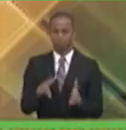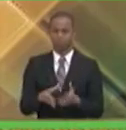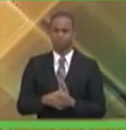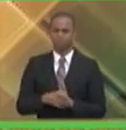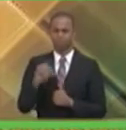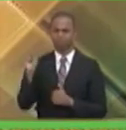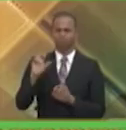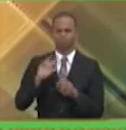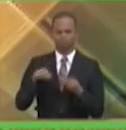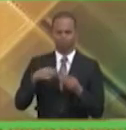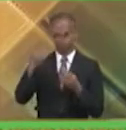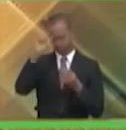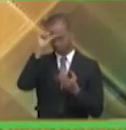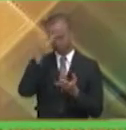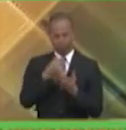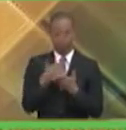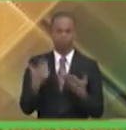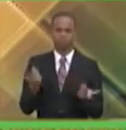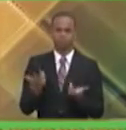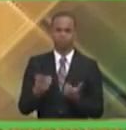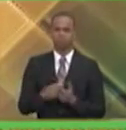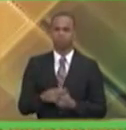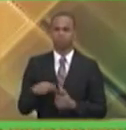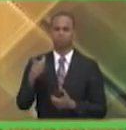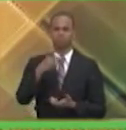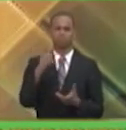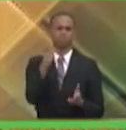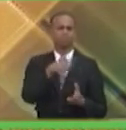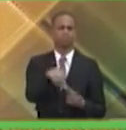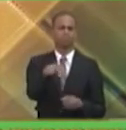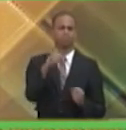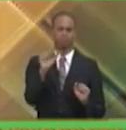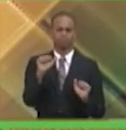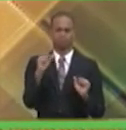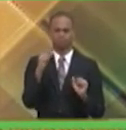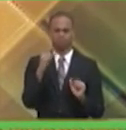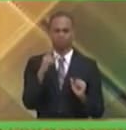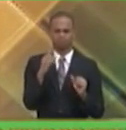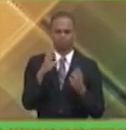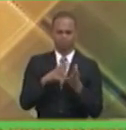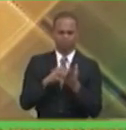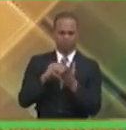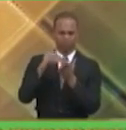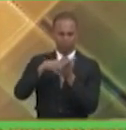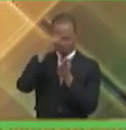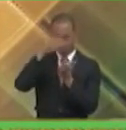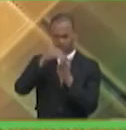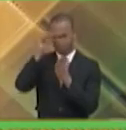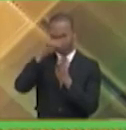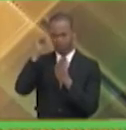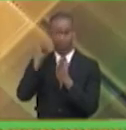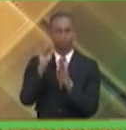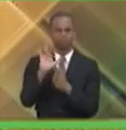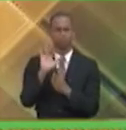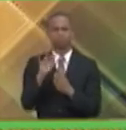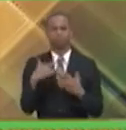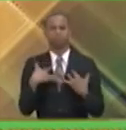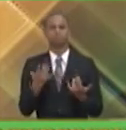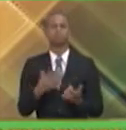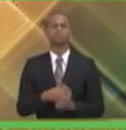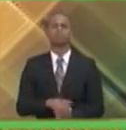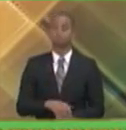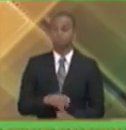de graduación, ¿de qué estamos hablando? Es decir, ¿a qué nivel ustedes llevan a estos muchachos? Y antes de eso,